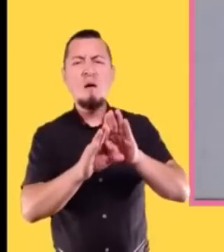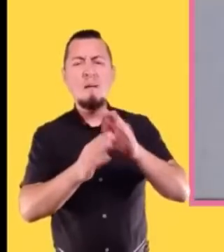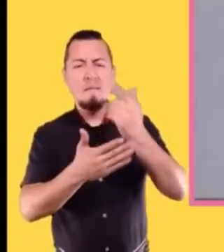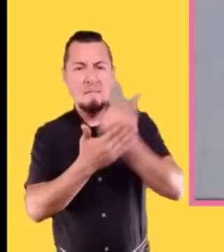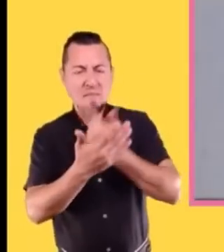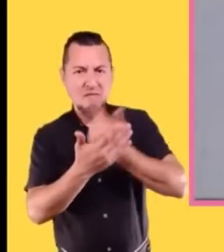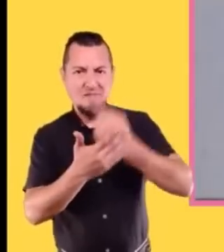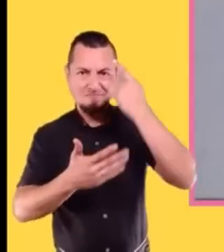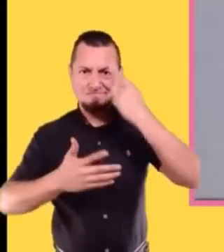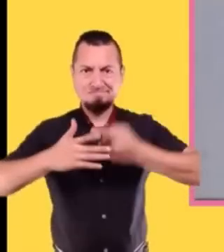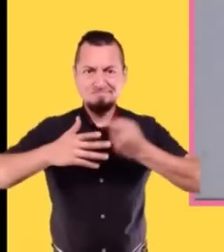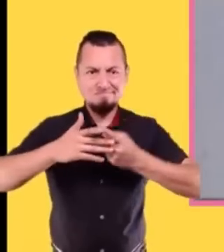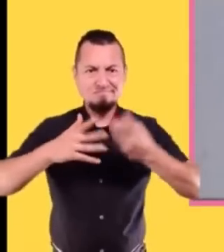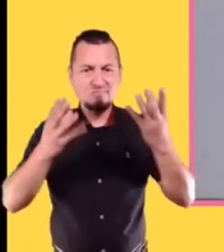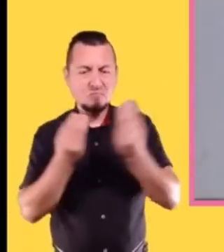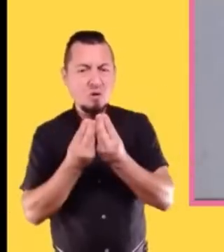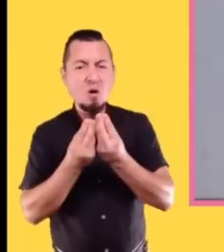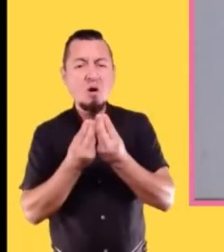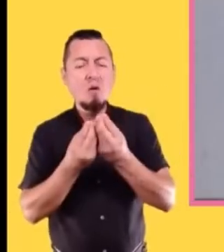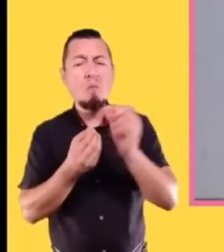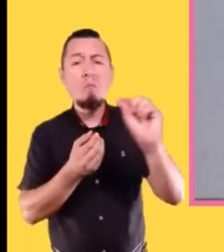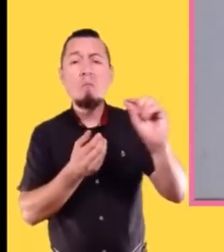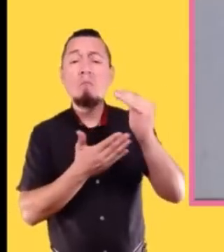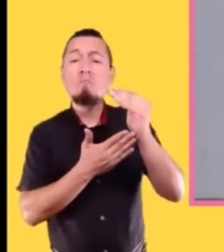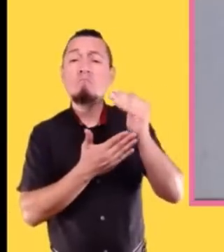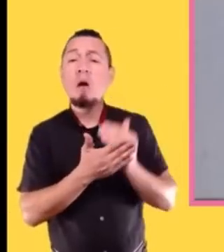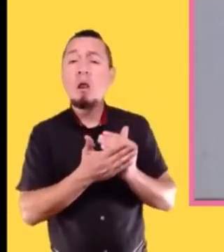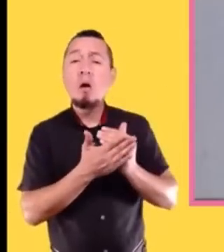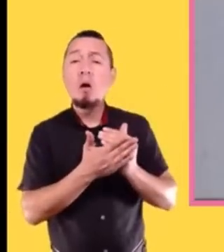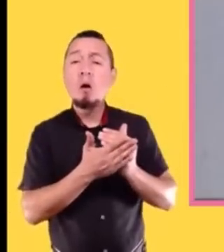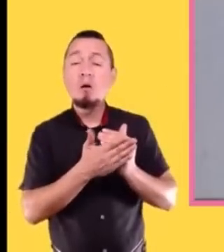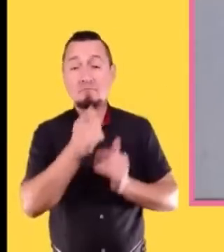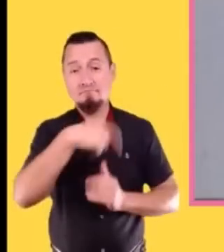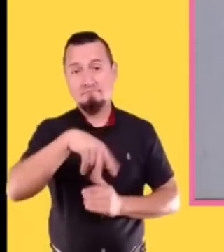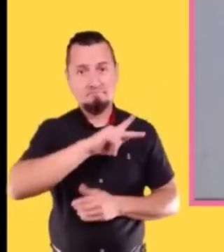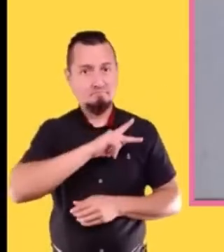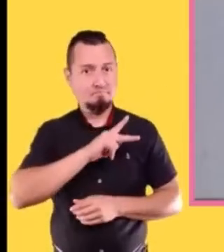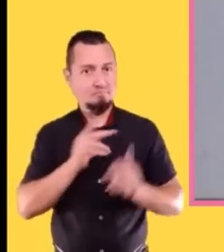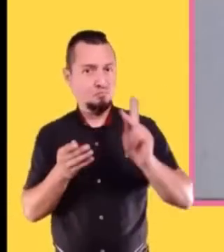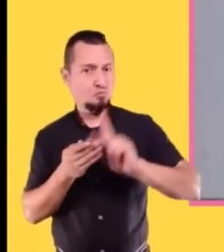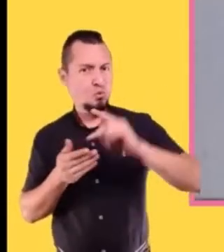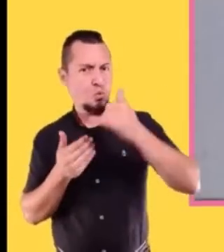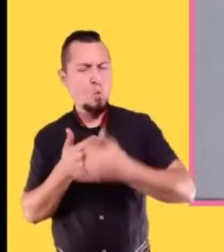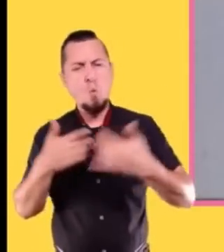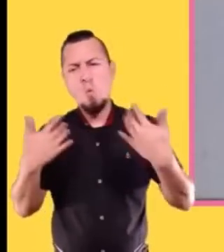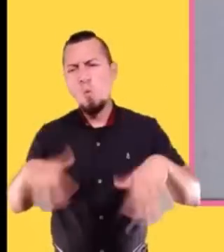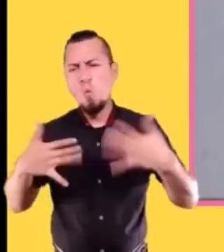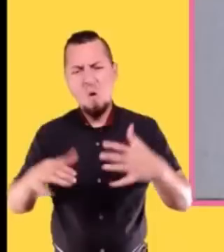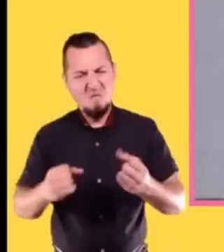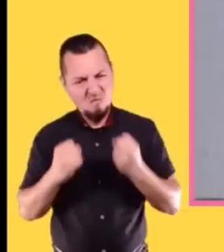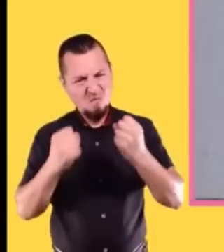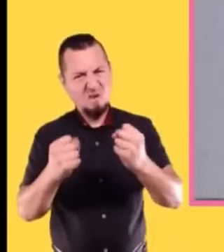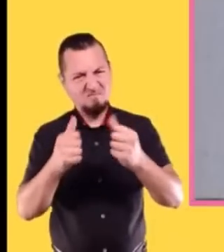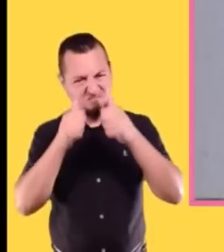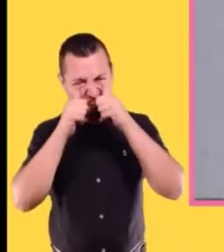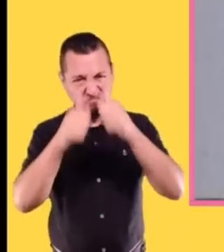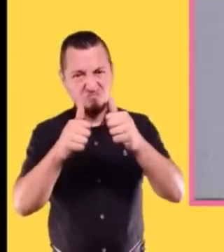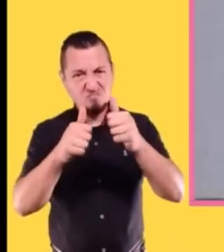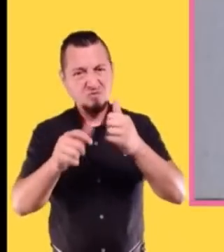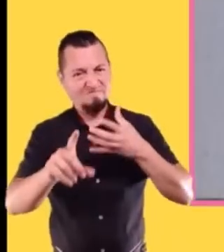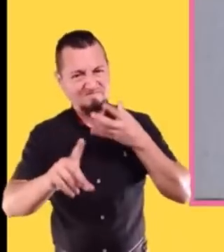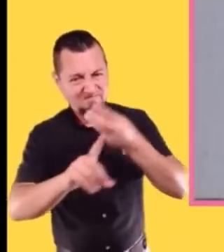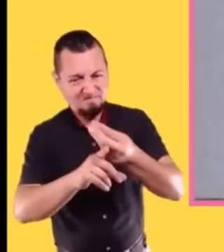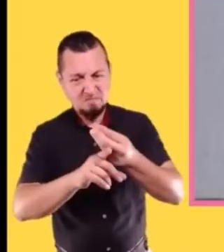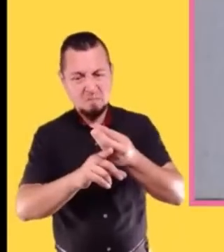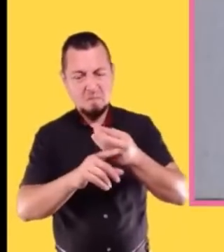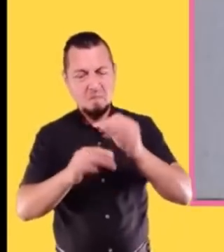problema que identificamos de los libros. Y tenemos que decir que tenemos un proyecto educativo robusto que nos permite ajustar, complementar, impartir